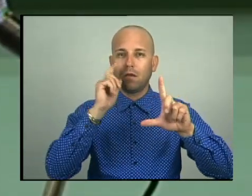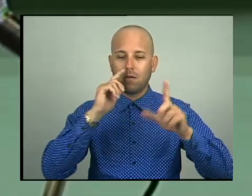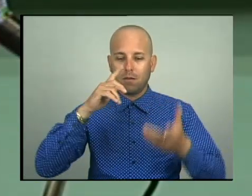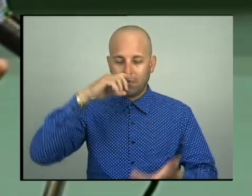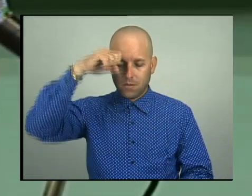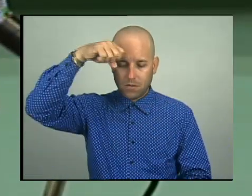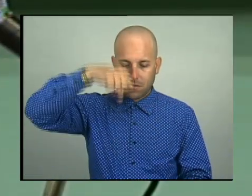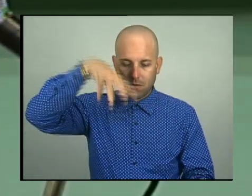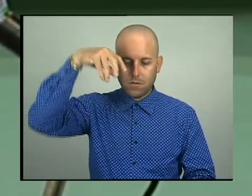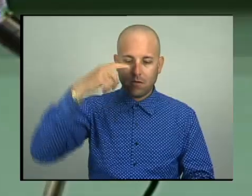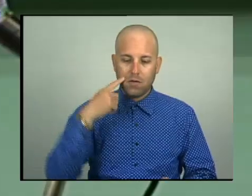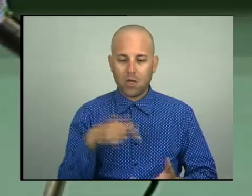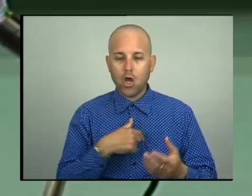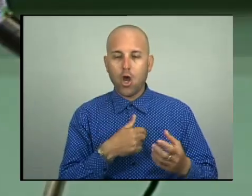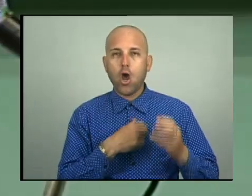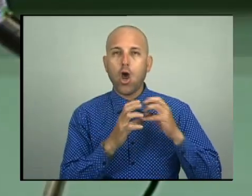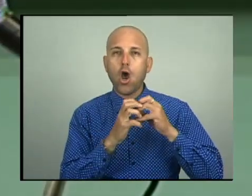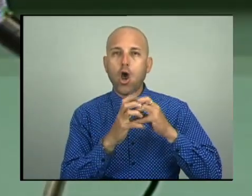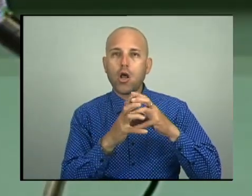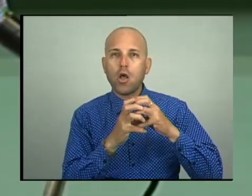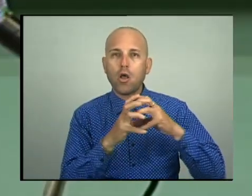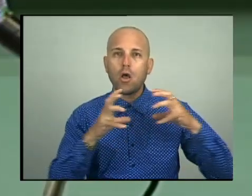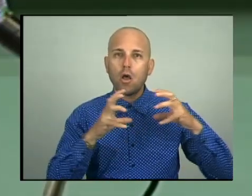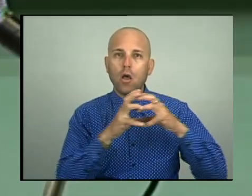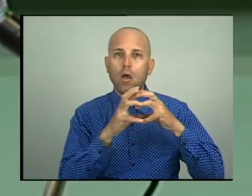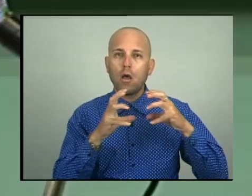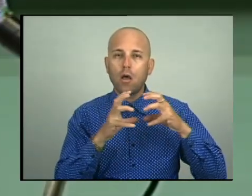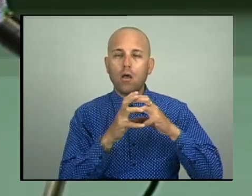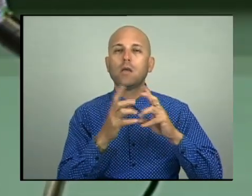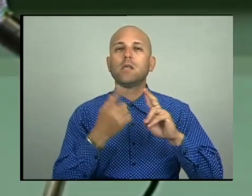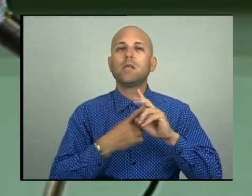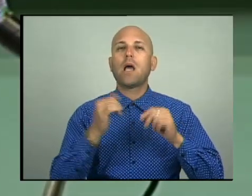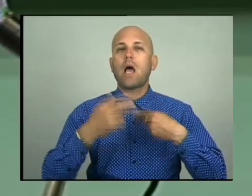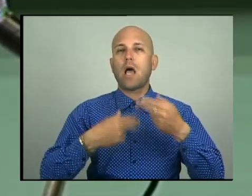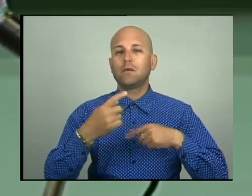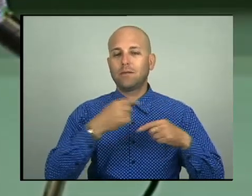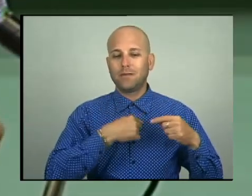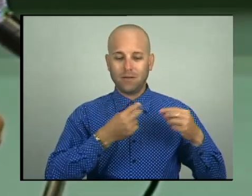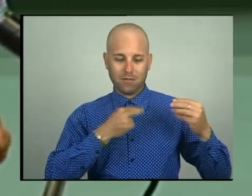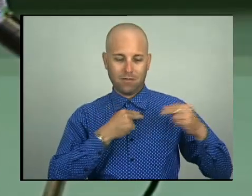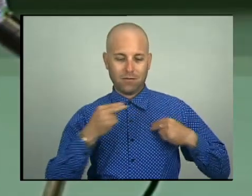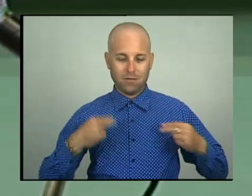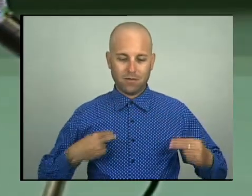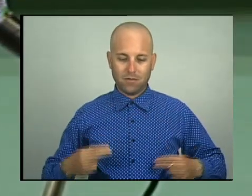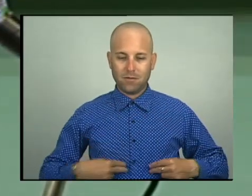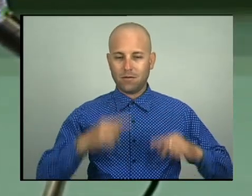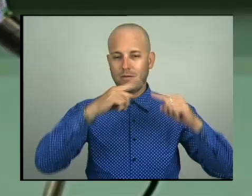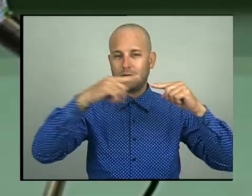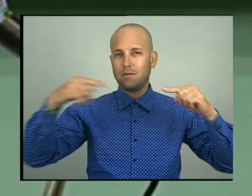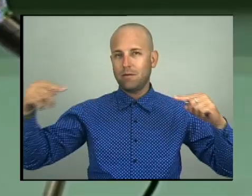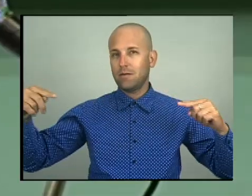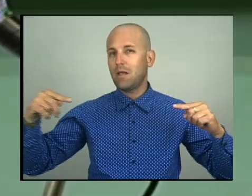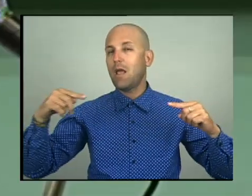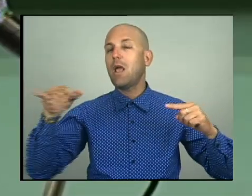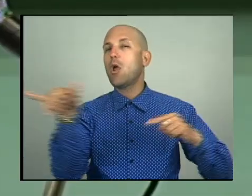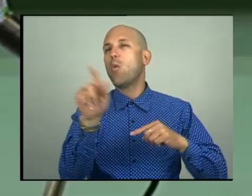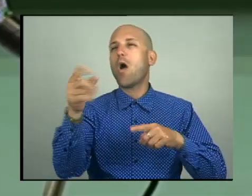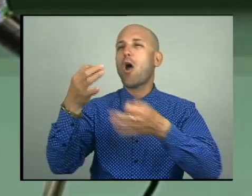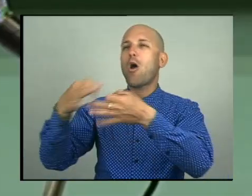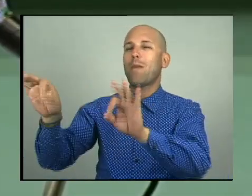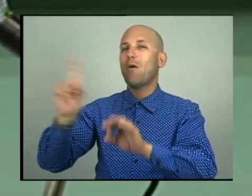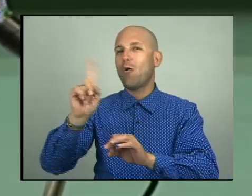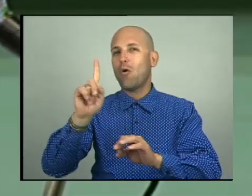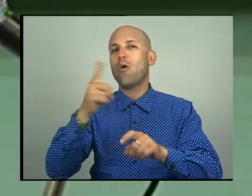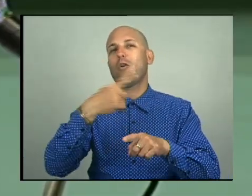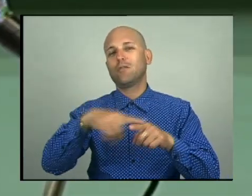determinada para evaluar el tamaño del corazón. Se le hace un electrocardiograma también, que tiene sus características en el fallo, y el ecocardiograma,